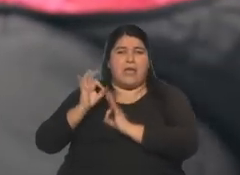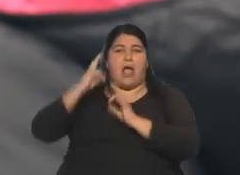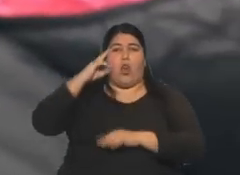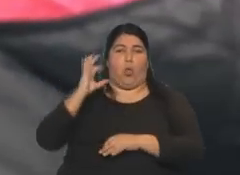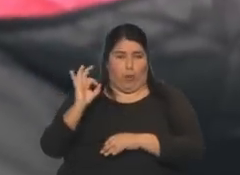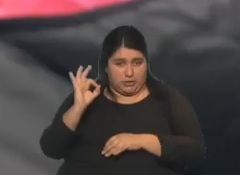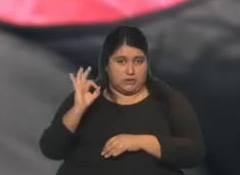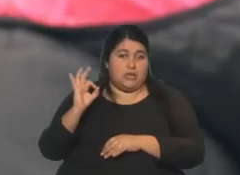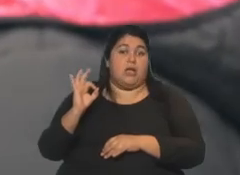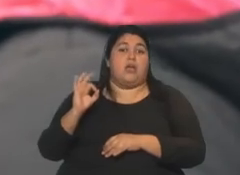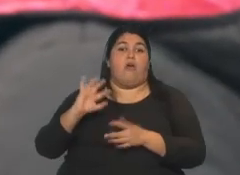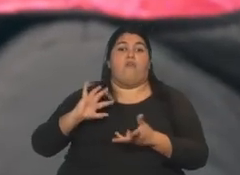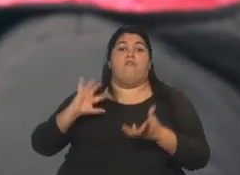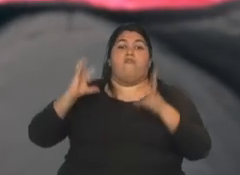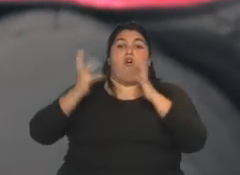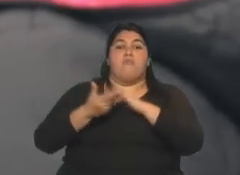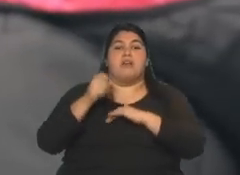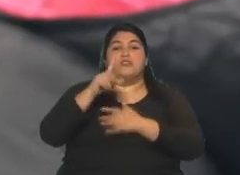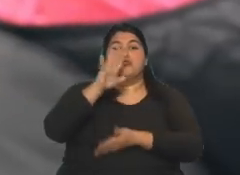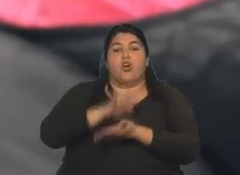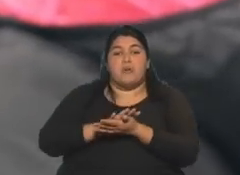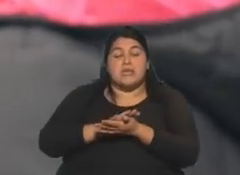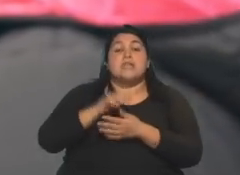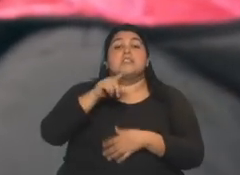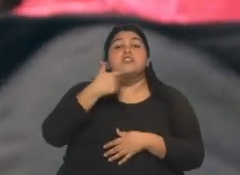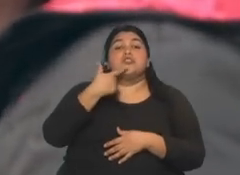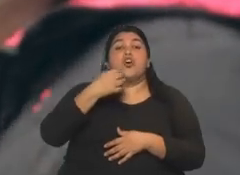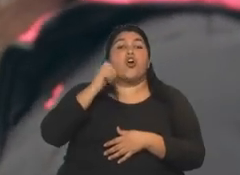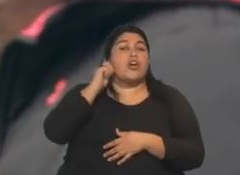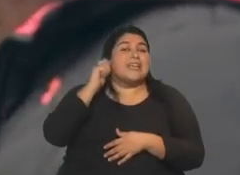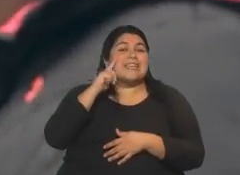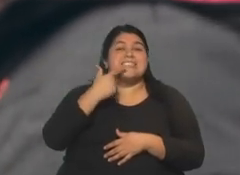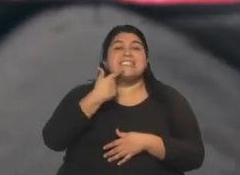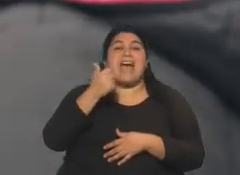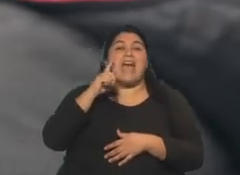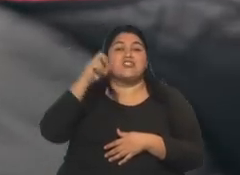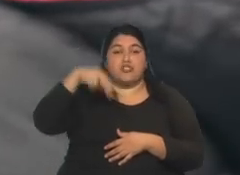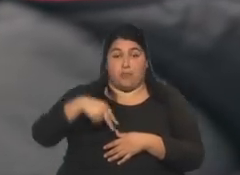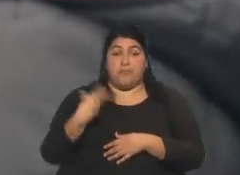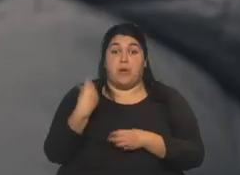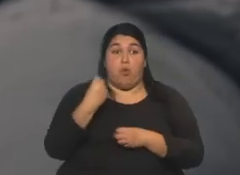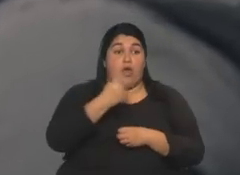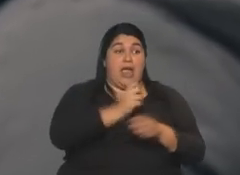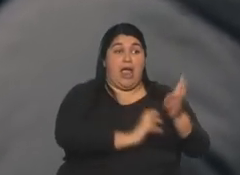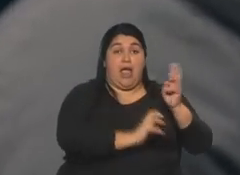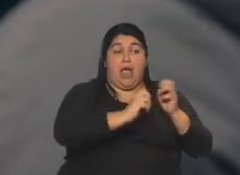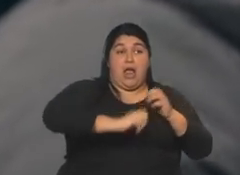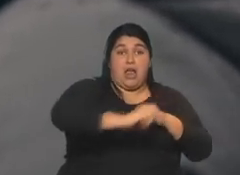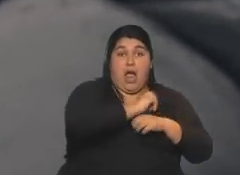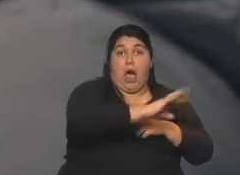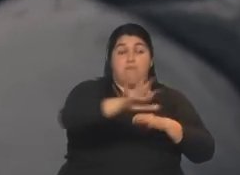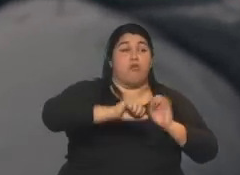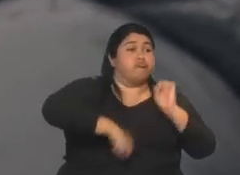cuando se vamos al modelo de sojización inducida. Claro. Pues se saca animales del campo y se los pone en corral para